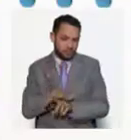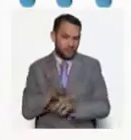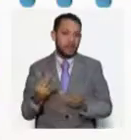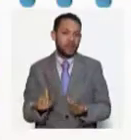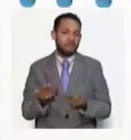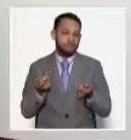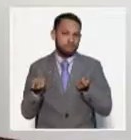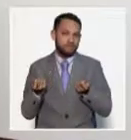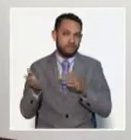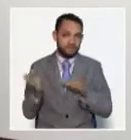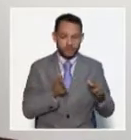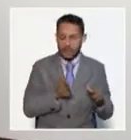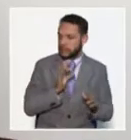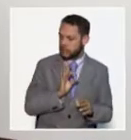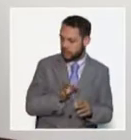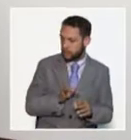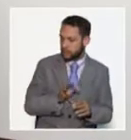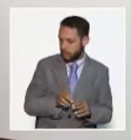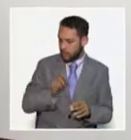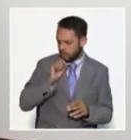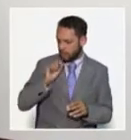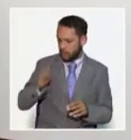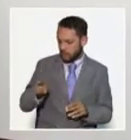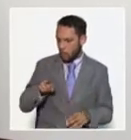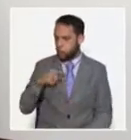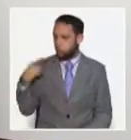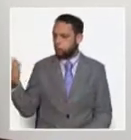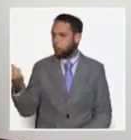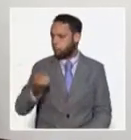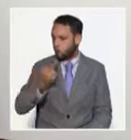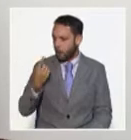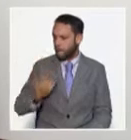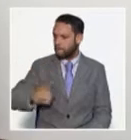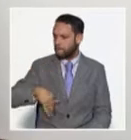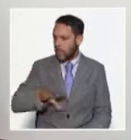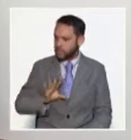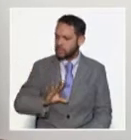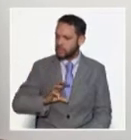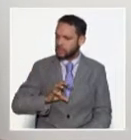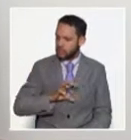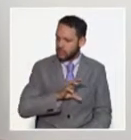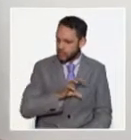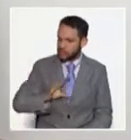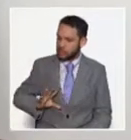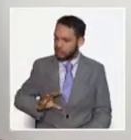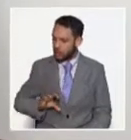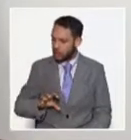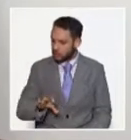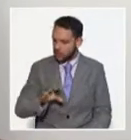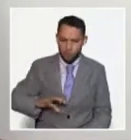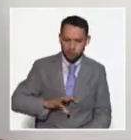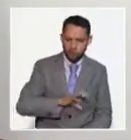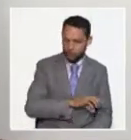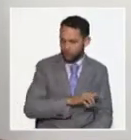estamos viendo frecuentemente doctora que cada vez vemos más cáncer más enfermedades en las mujeres y de pronto es